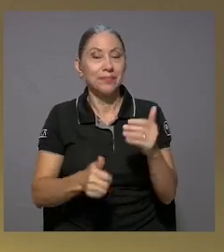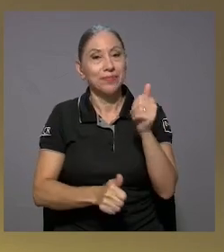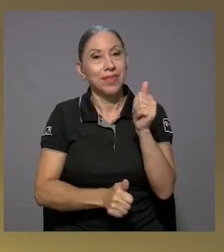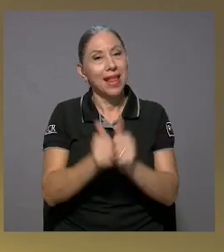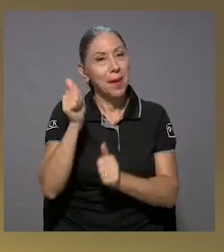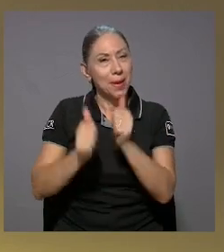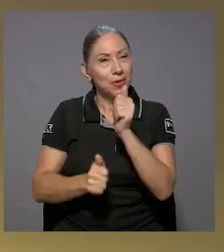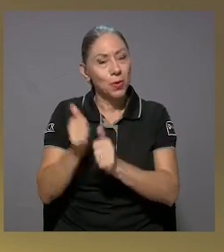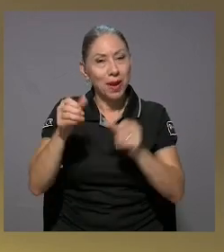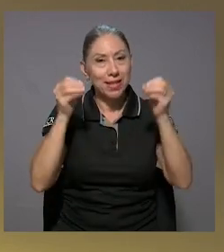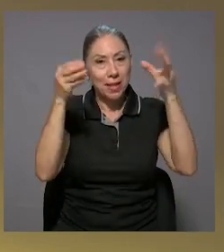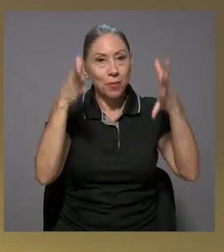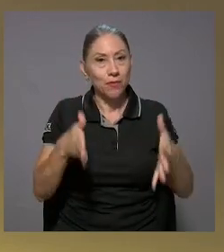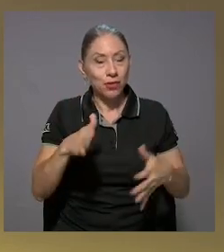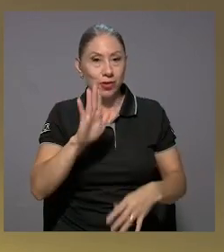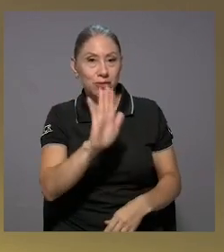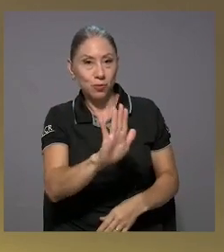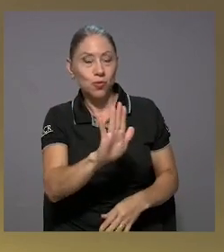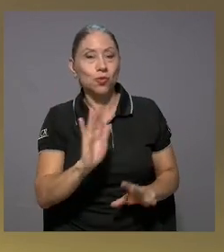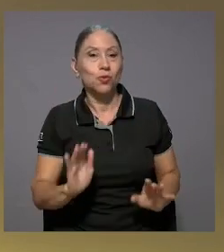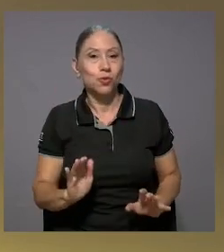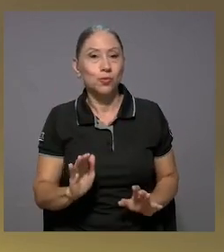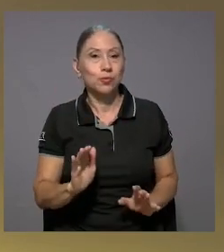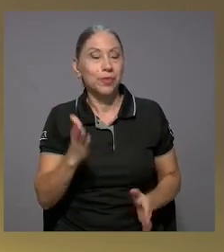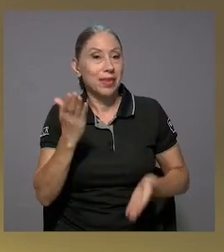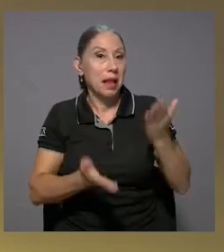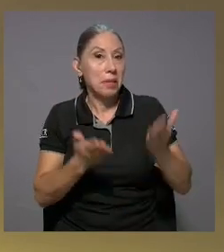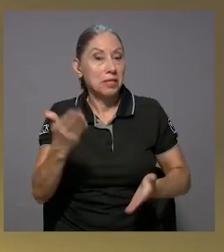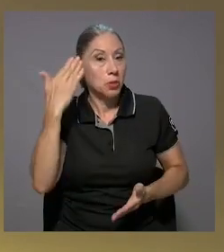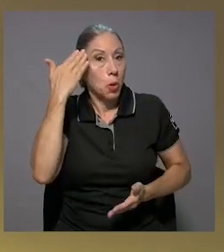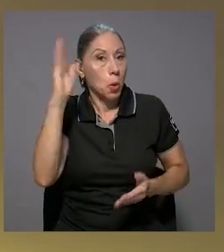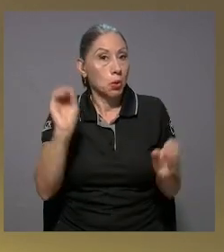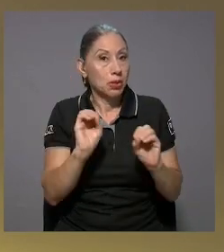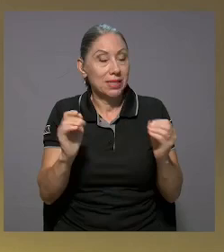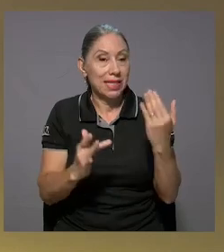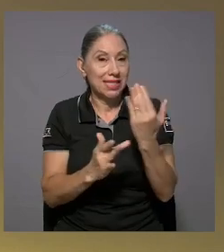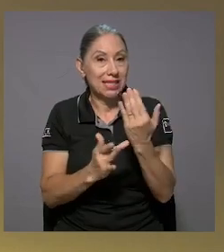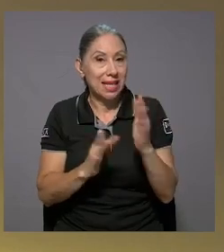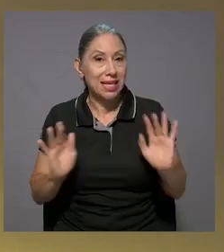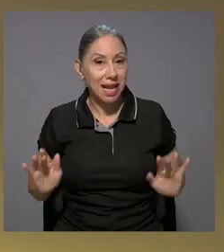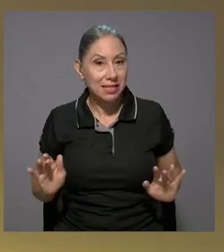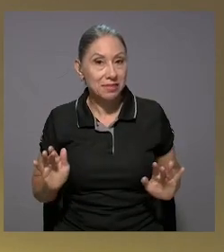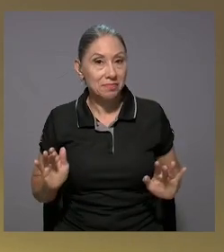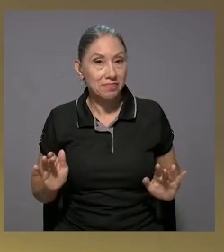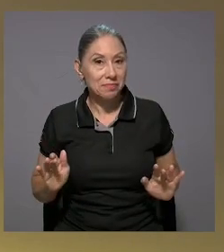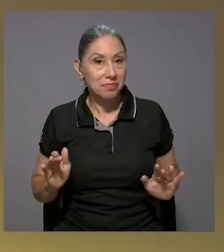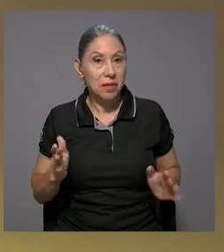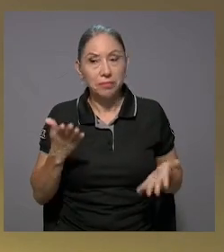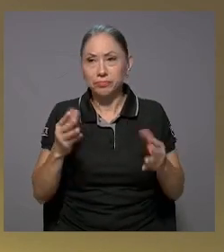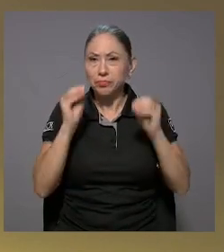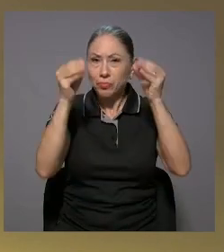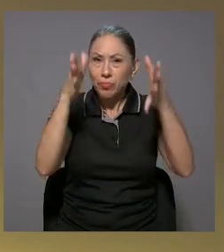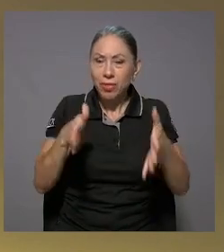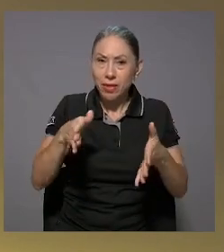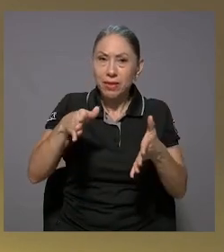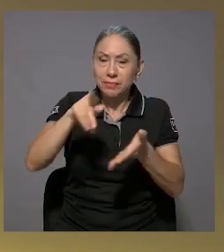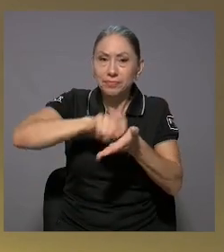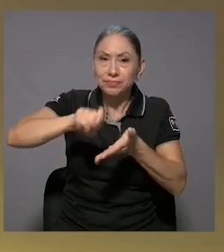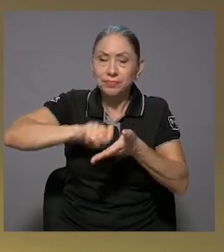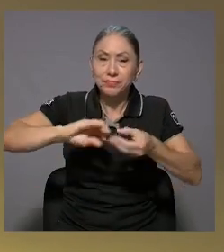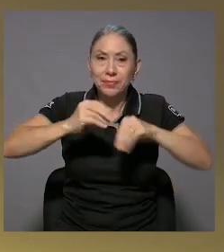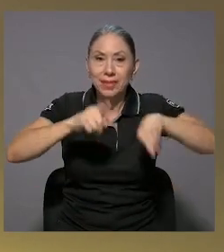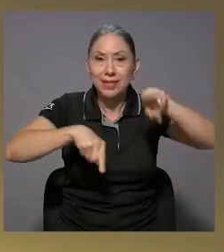mayor parte de los profesores suyos tal vez no conocían esas técnicas, los profesores en la Escuela